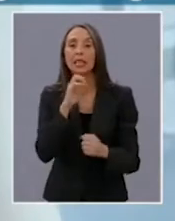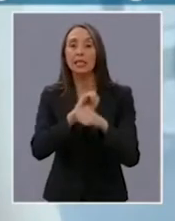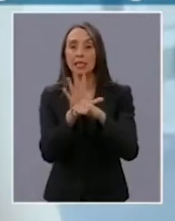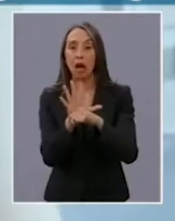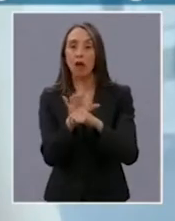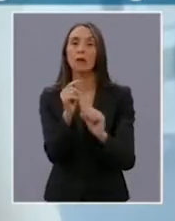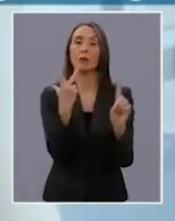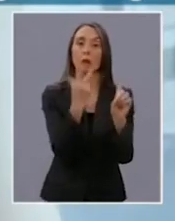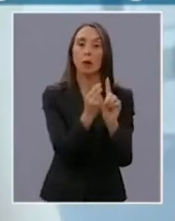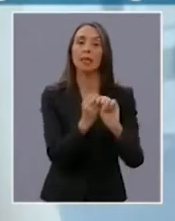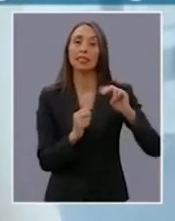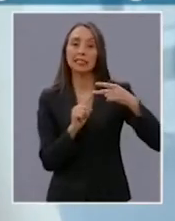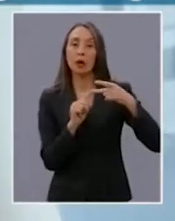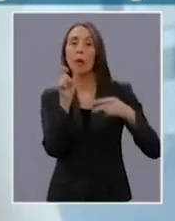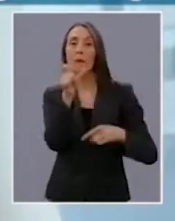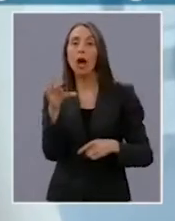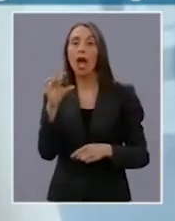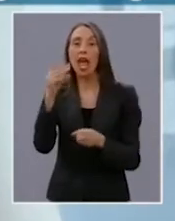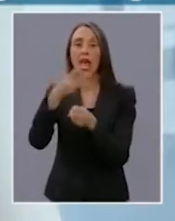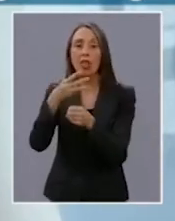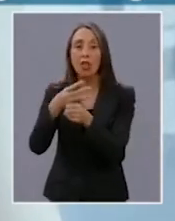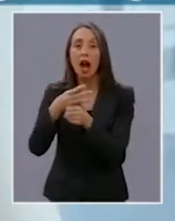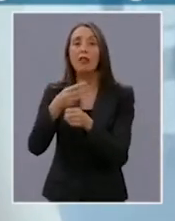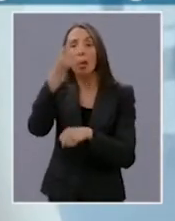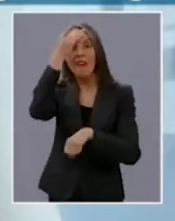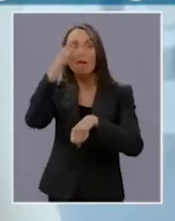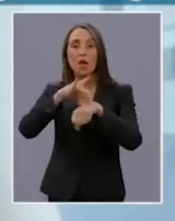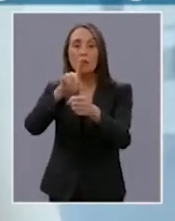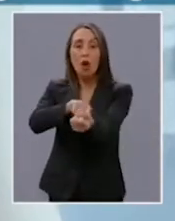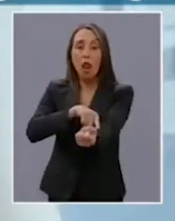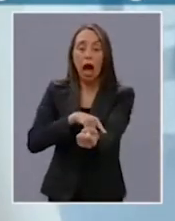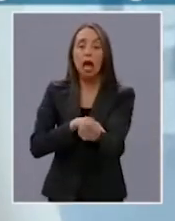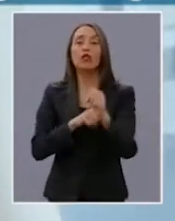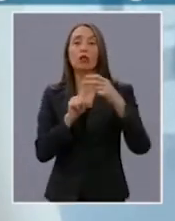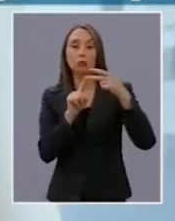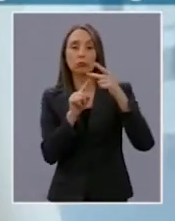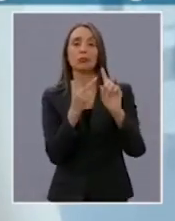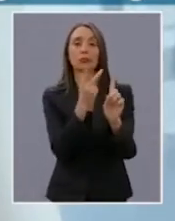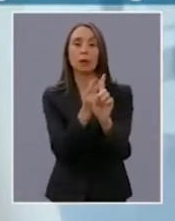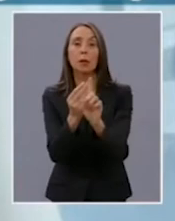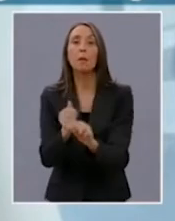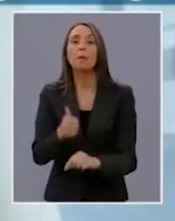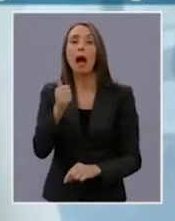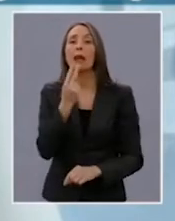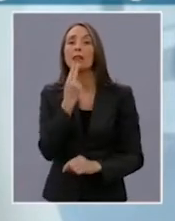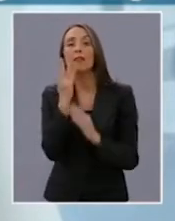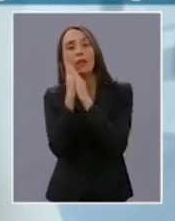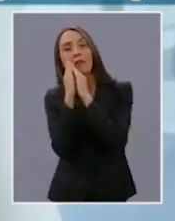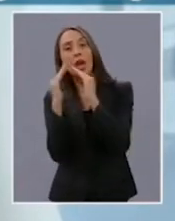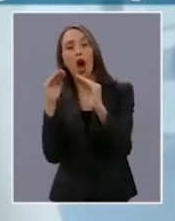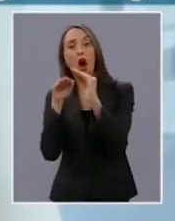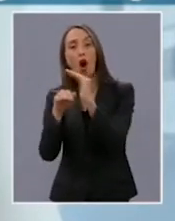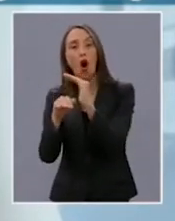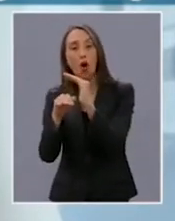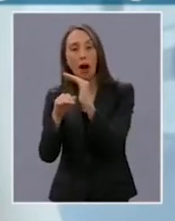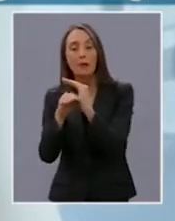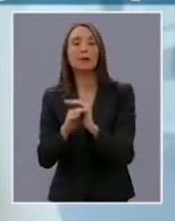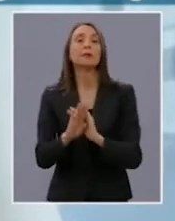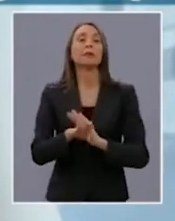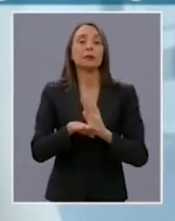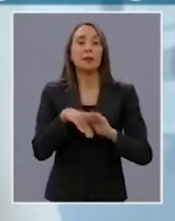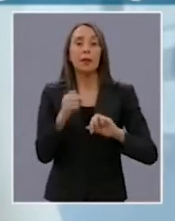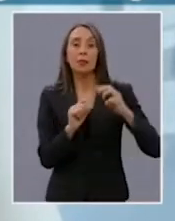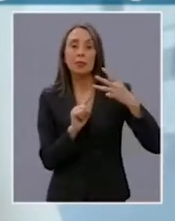Segundo, adultos mayores y enfermos crónicos, priorizando a los que viven en centros de larga estadía. Y